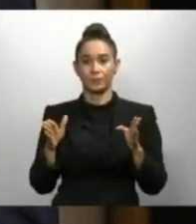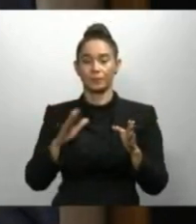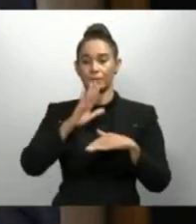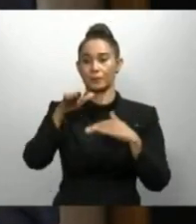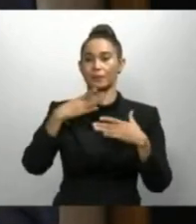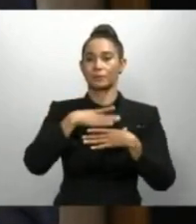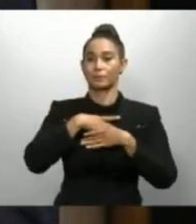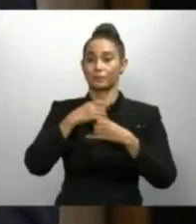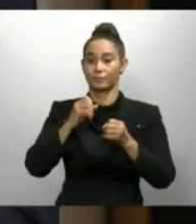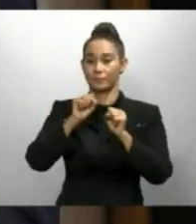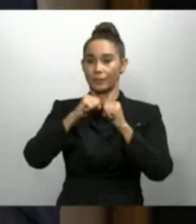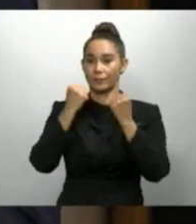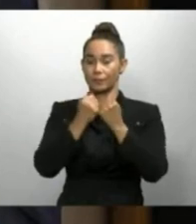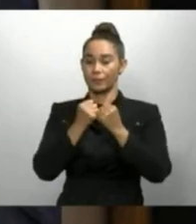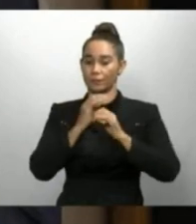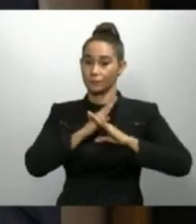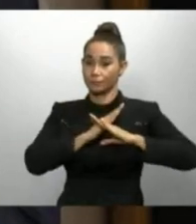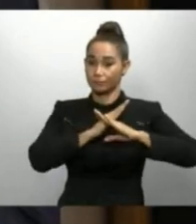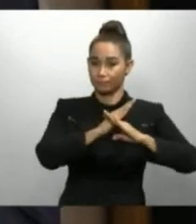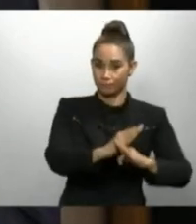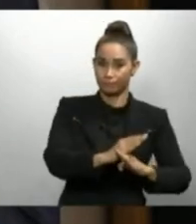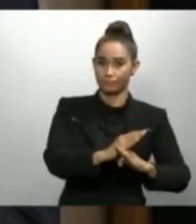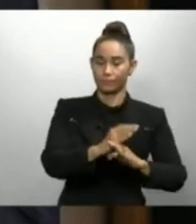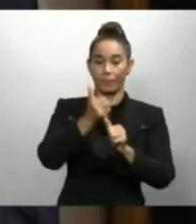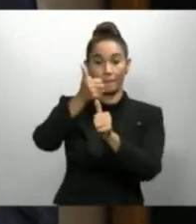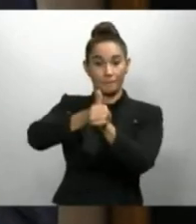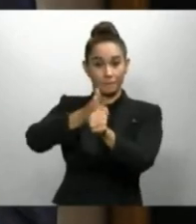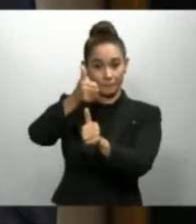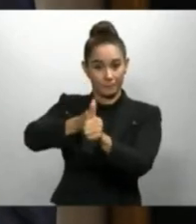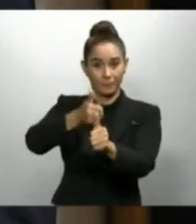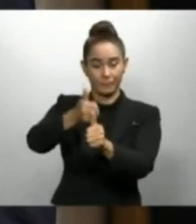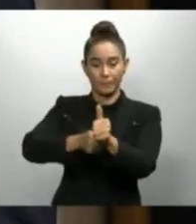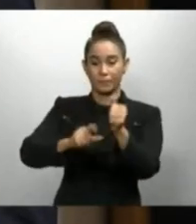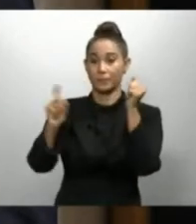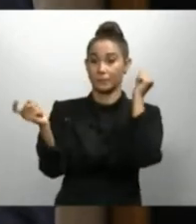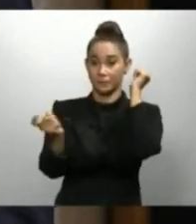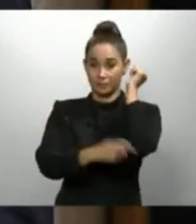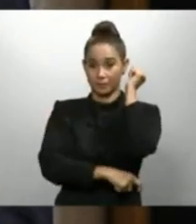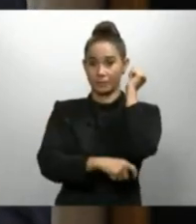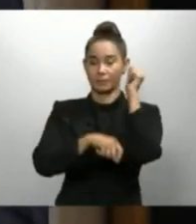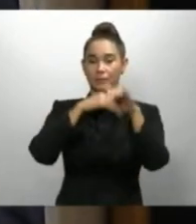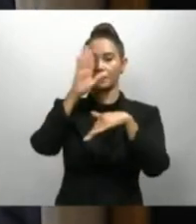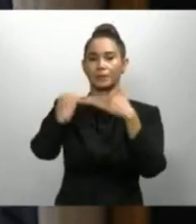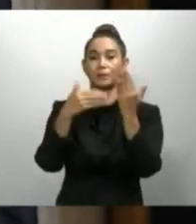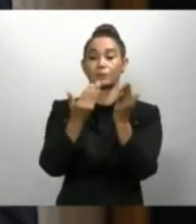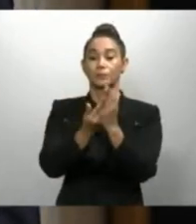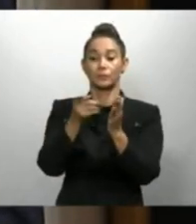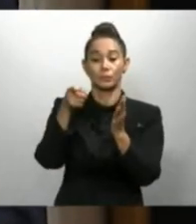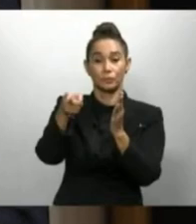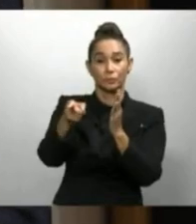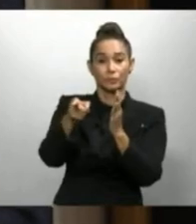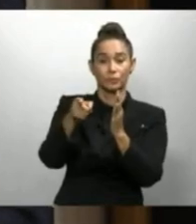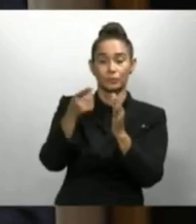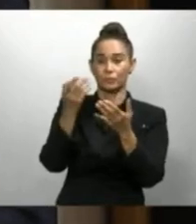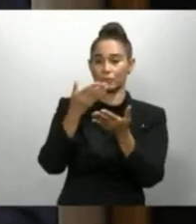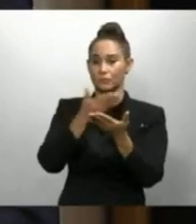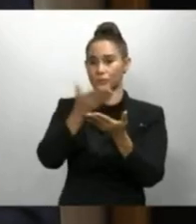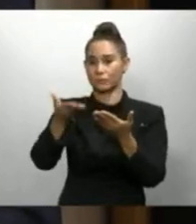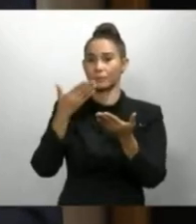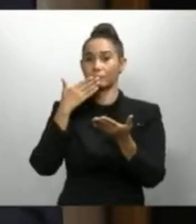social prevenir, perseguir y sancionar todas sus